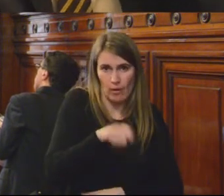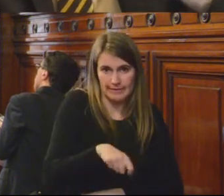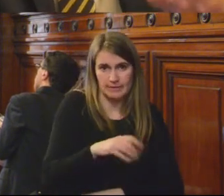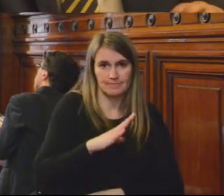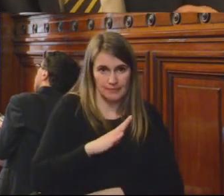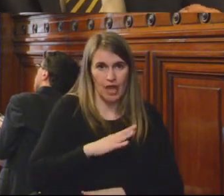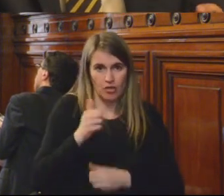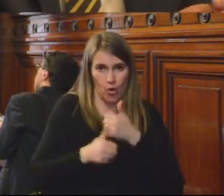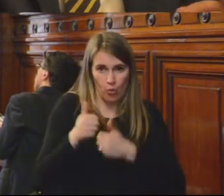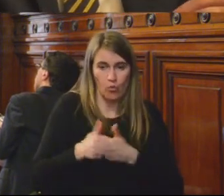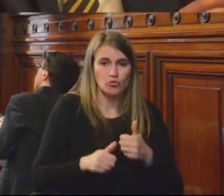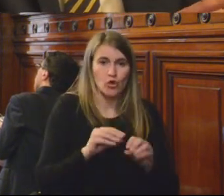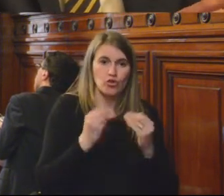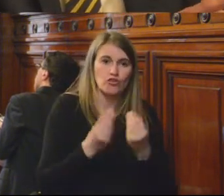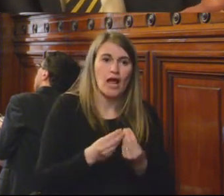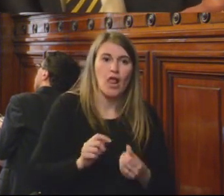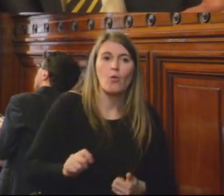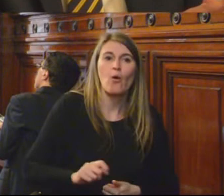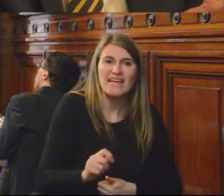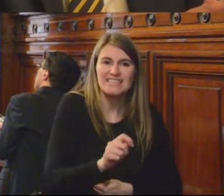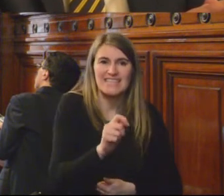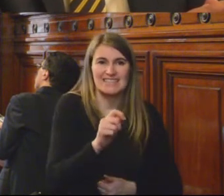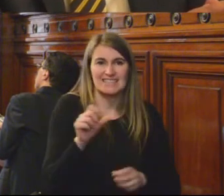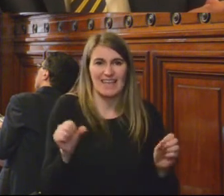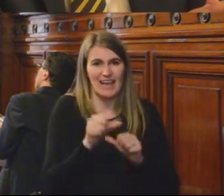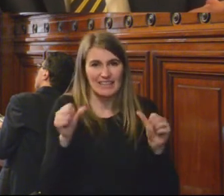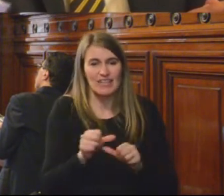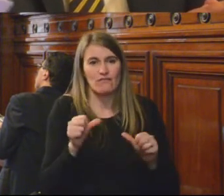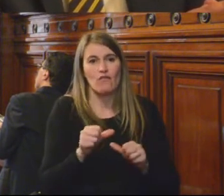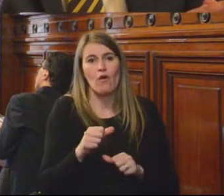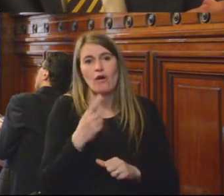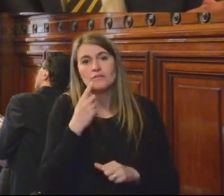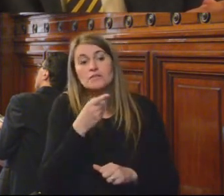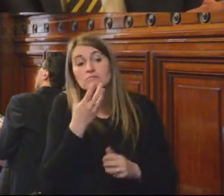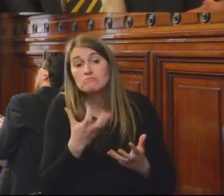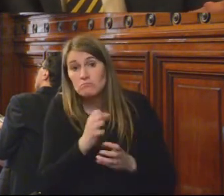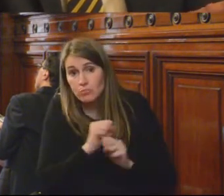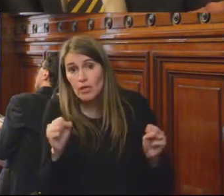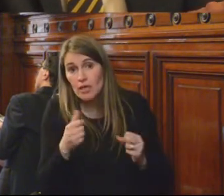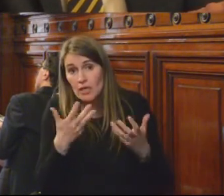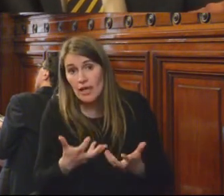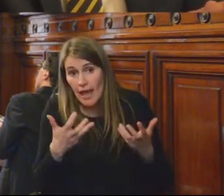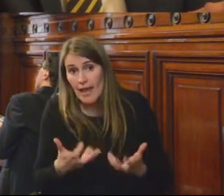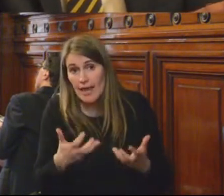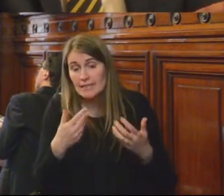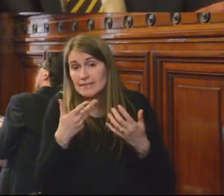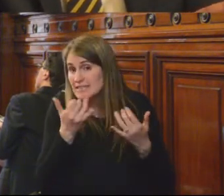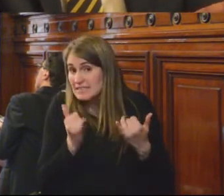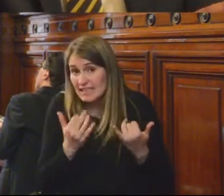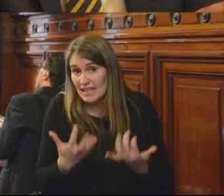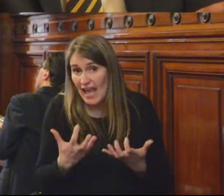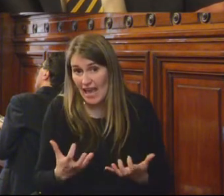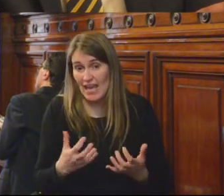totalidad de jueces que se encuentran activos y, por supuesto, quienes aspiren al ingreso carrera judicial en